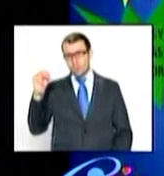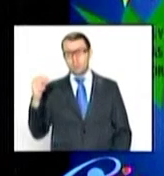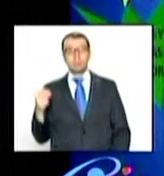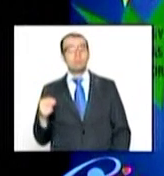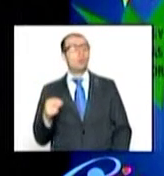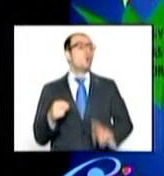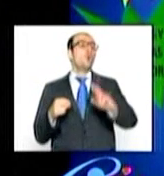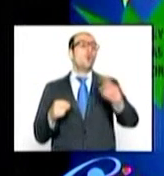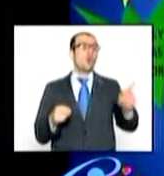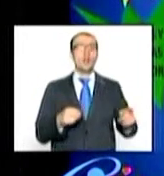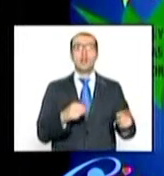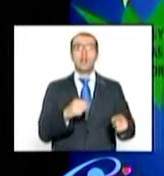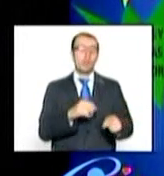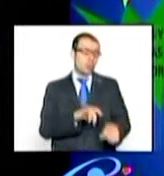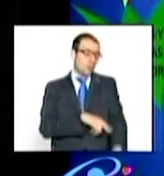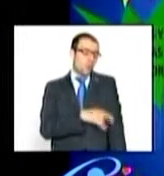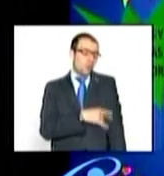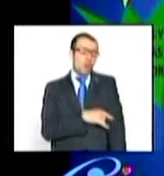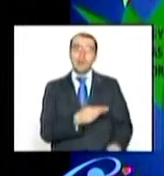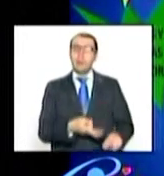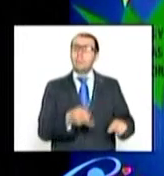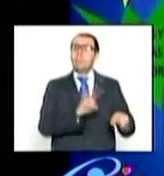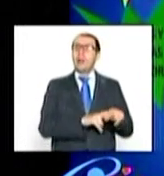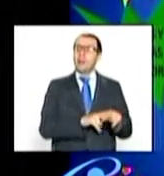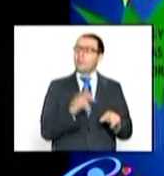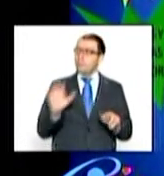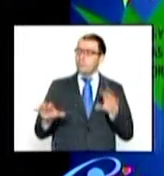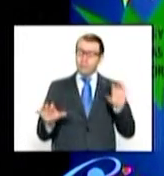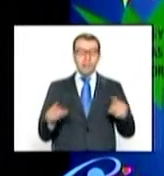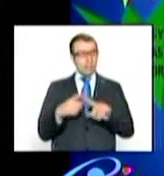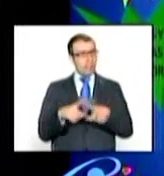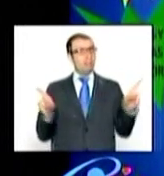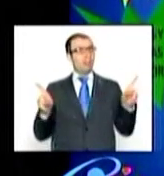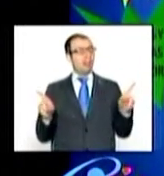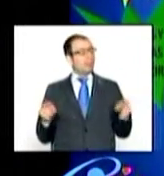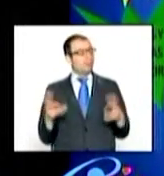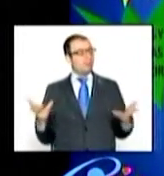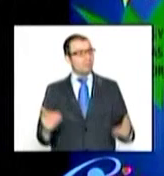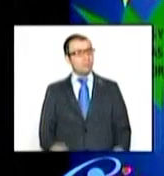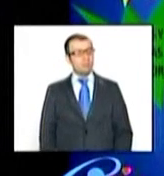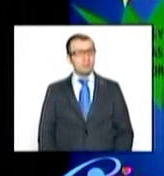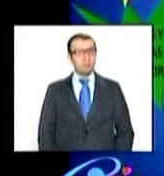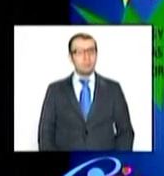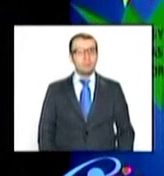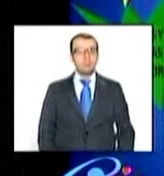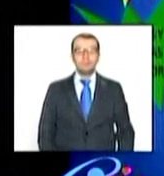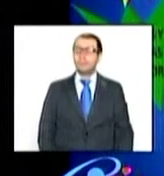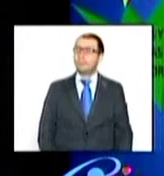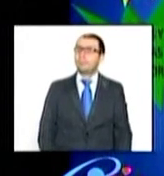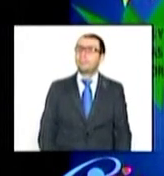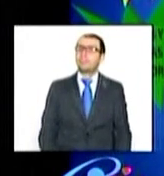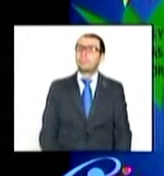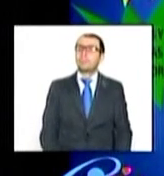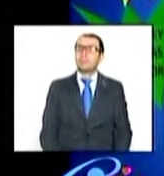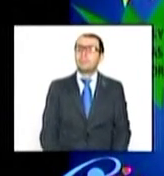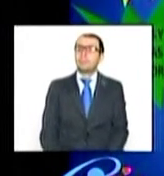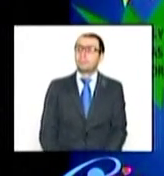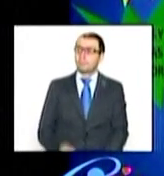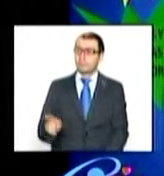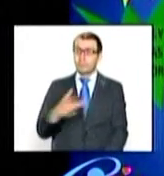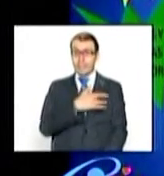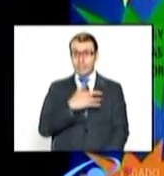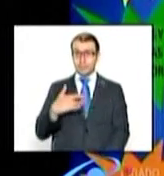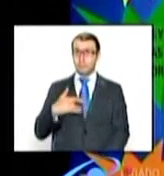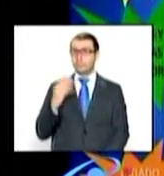suplementarios, que es lo que usted está hablando ahora en los casos de las deficiencias? Claro que sí. La terapia de quelación